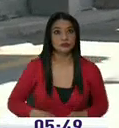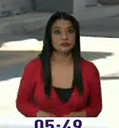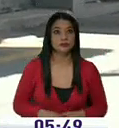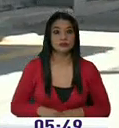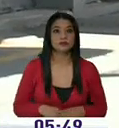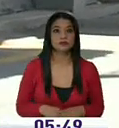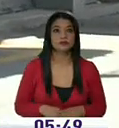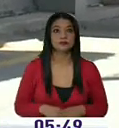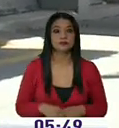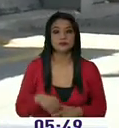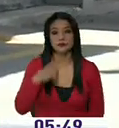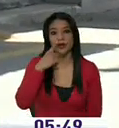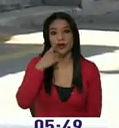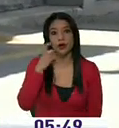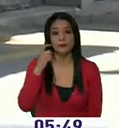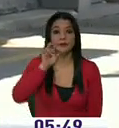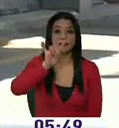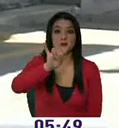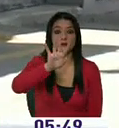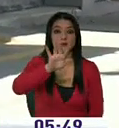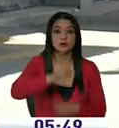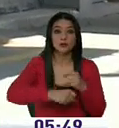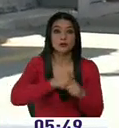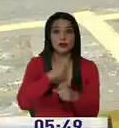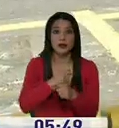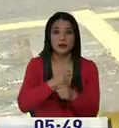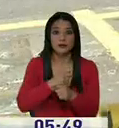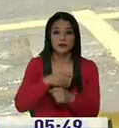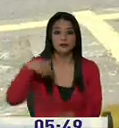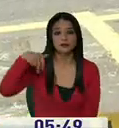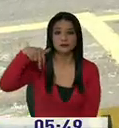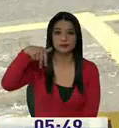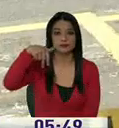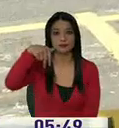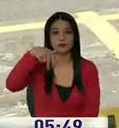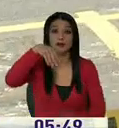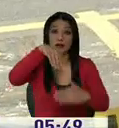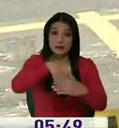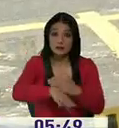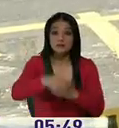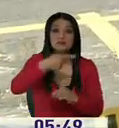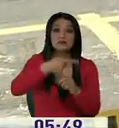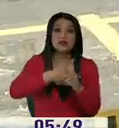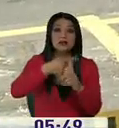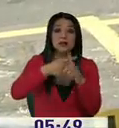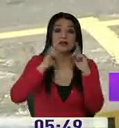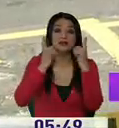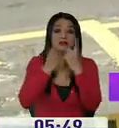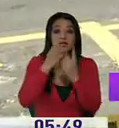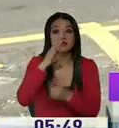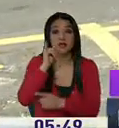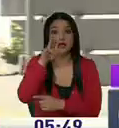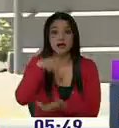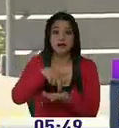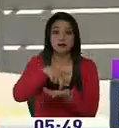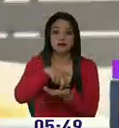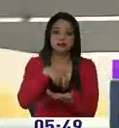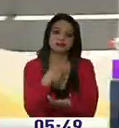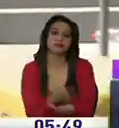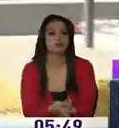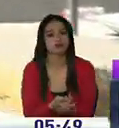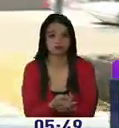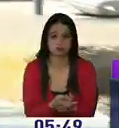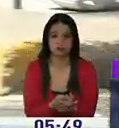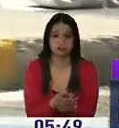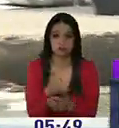Aparentemente, el hombre de 75 años de edad se habría desplomado en la puerta de ingreso al mercado de Santa Clara en el centro norte de Quito. Fueron los vecinos